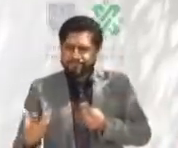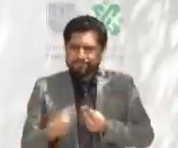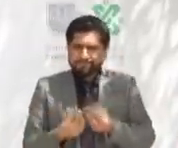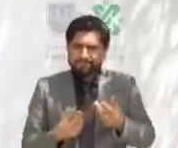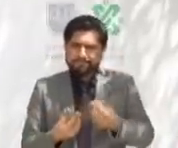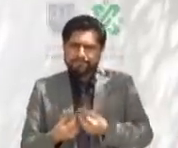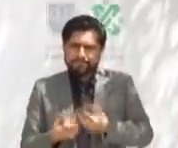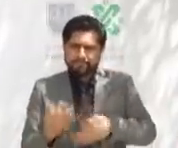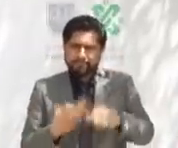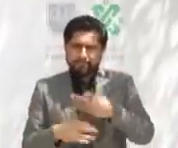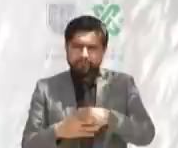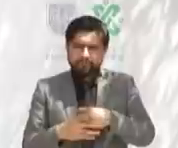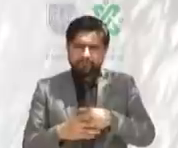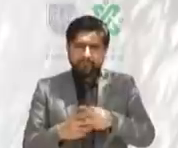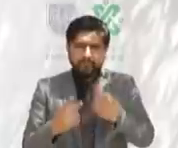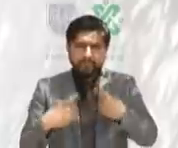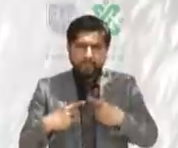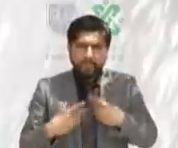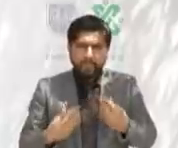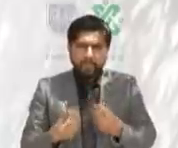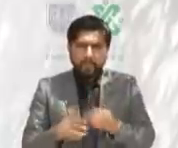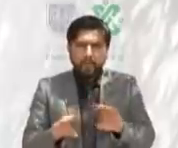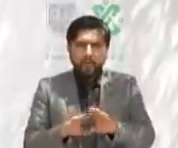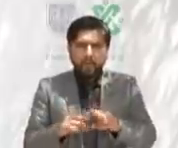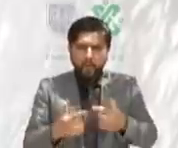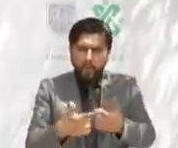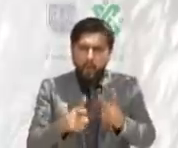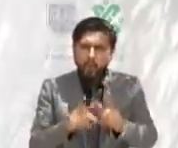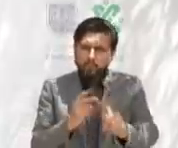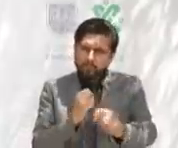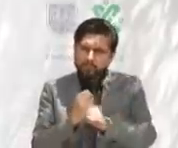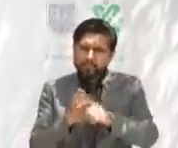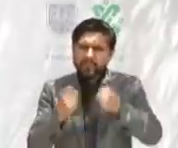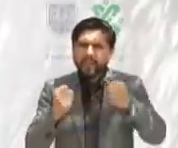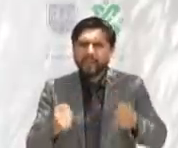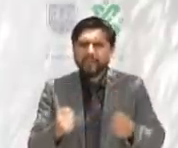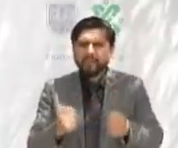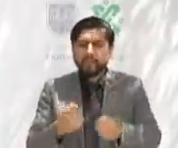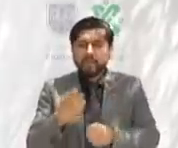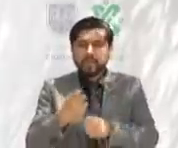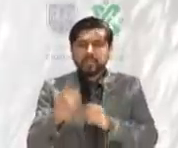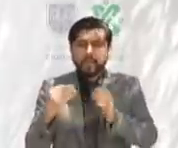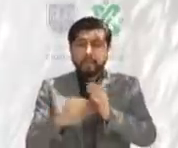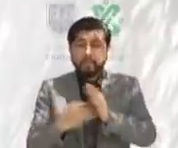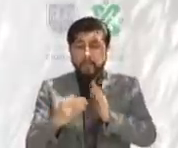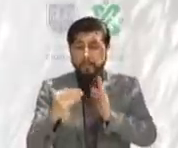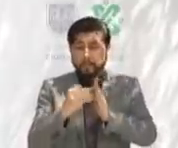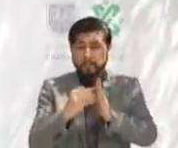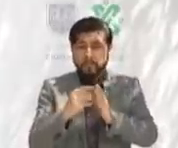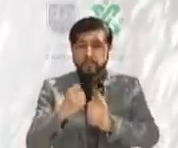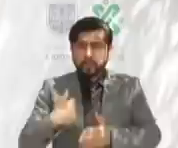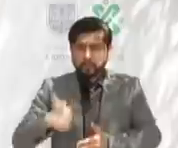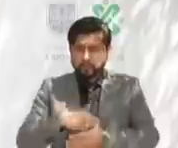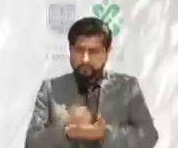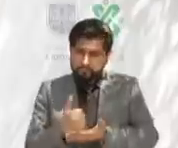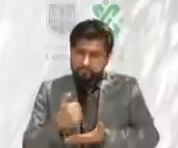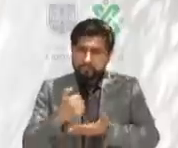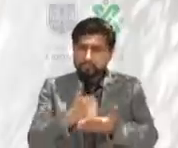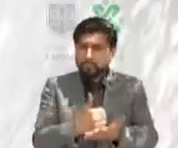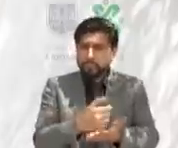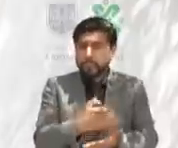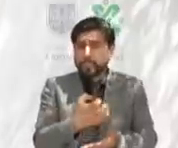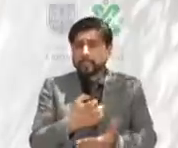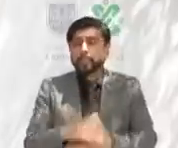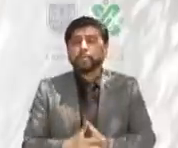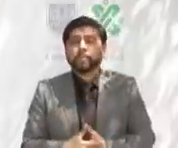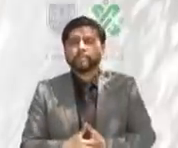dónde vamos? Hacia la sustitución completa. Este año tenemos 1,000 millones de pesos para hacerlo. Y donde estamos iniciando es justamente ahí